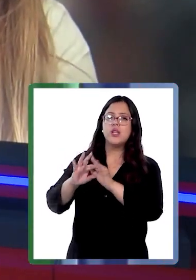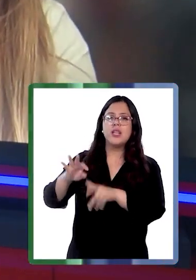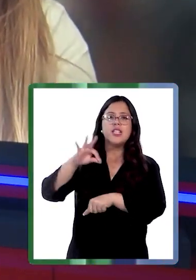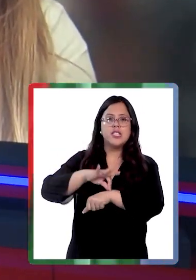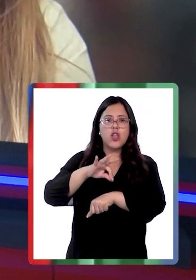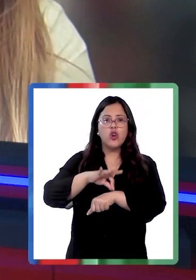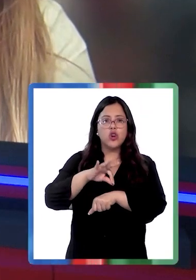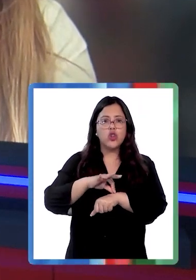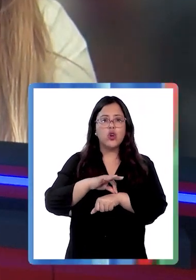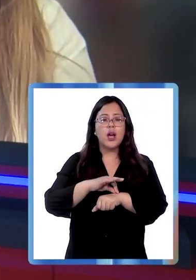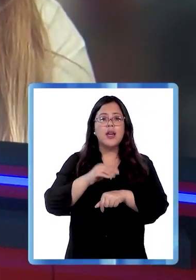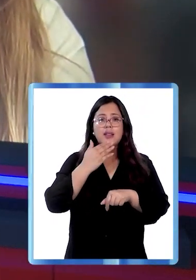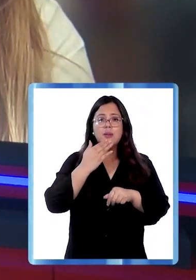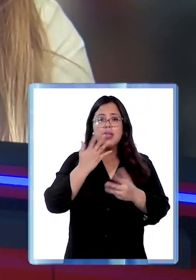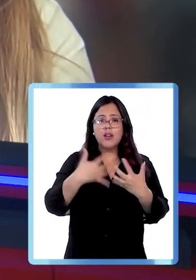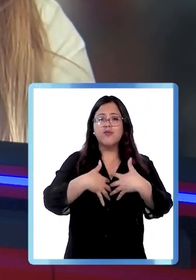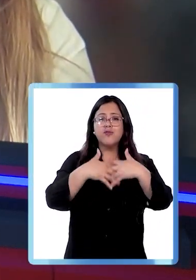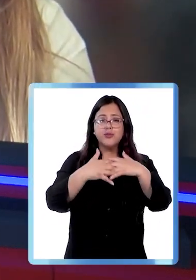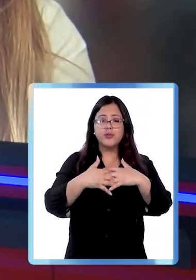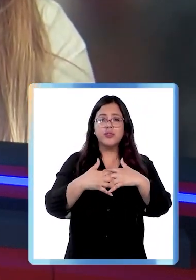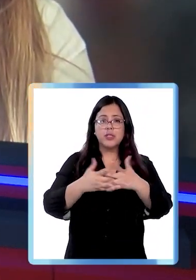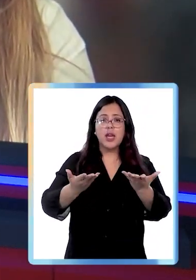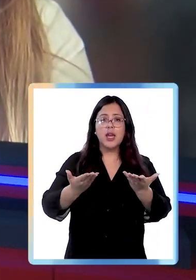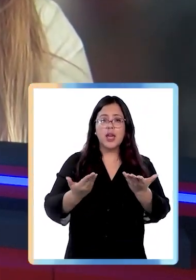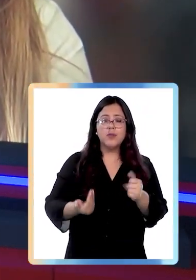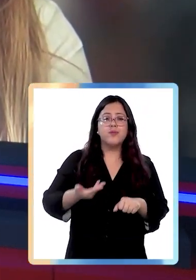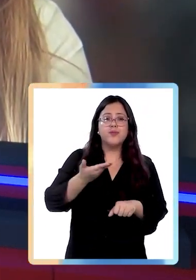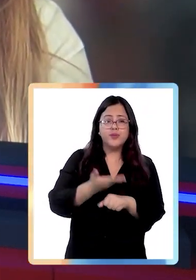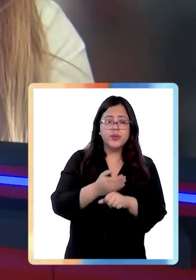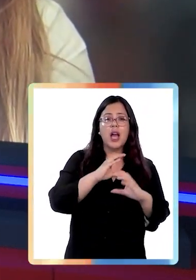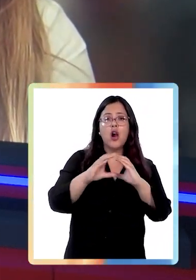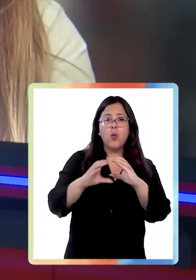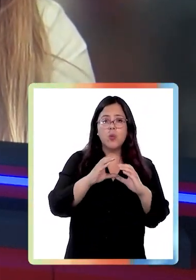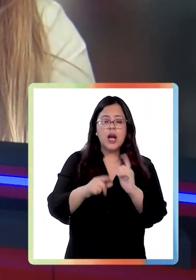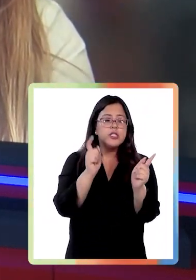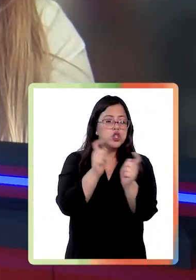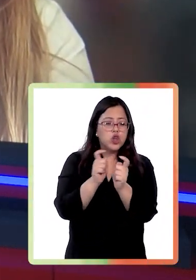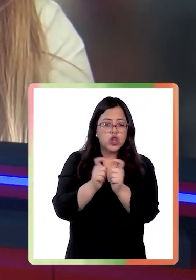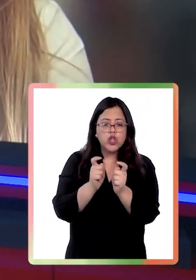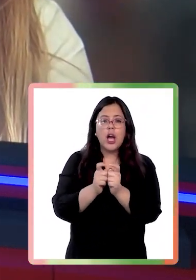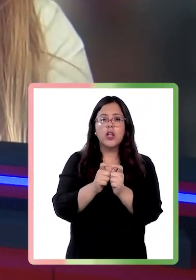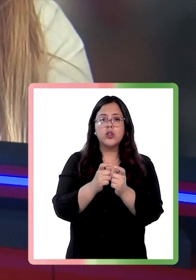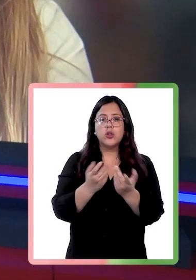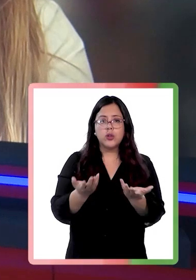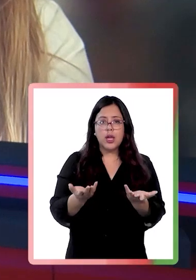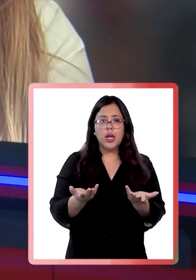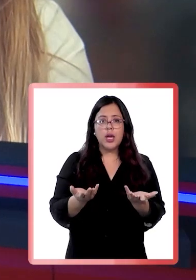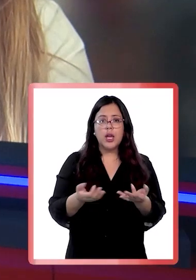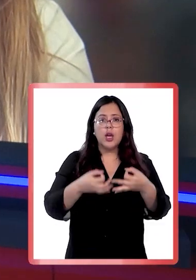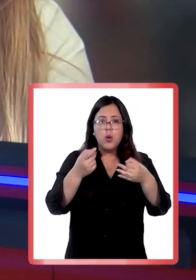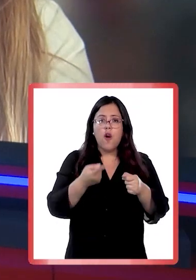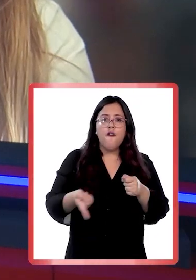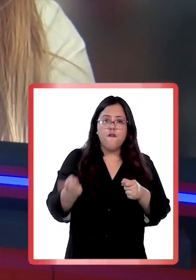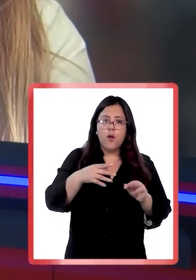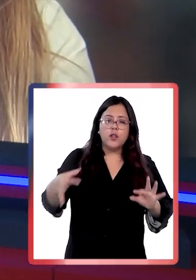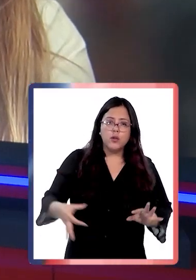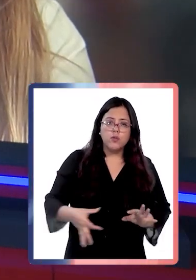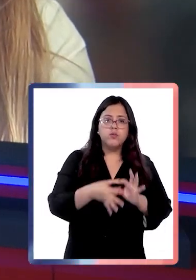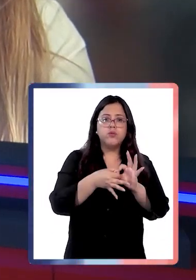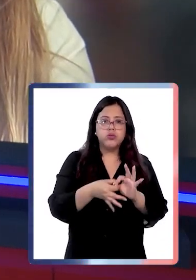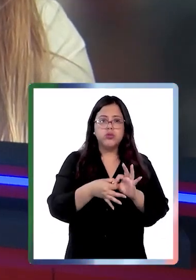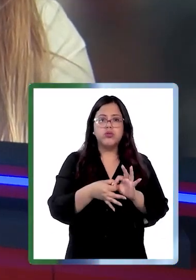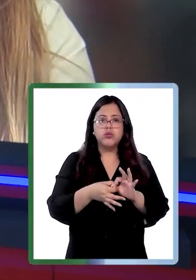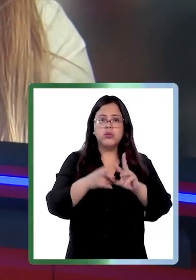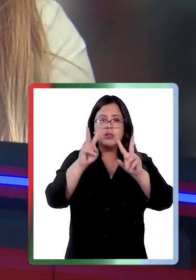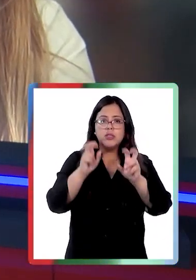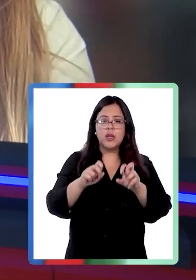Perfecto. Muchas gracias, doctora. Y sí, reforzando un poco con el llamado que nos dan entonces a comunicarse constantemente, a reforzar, a